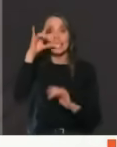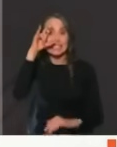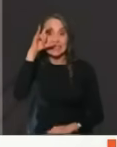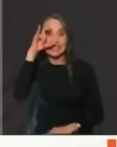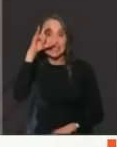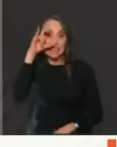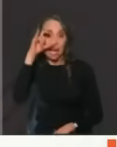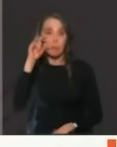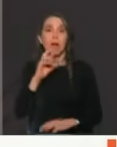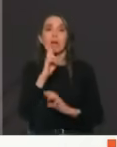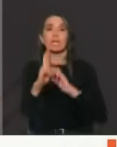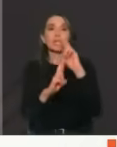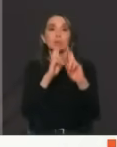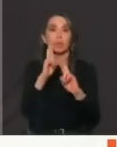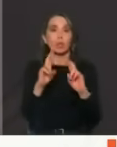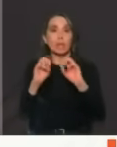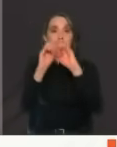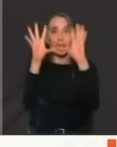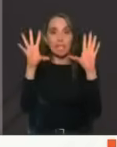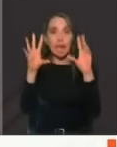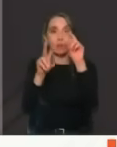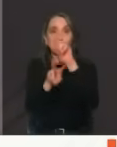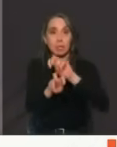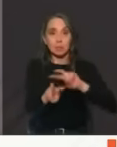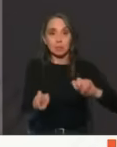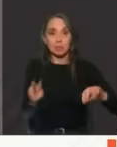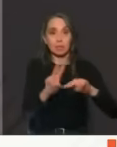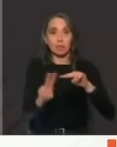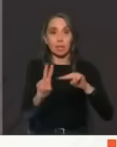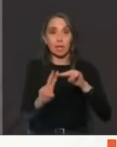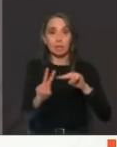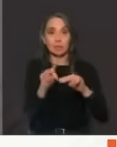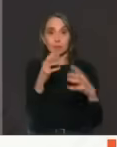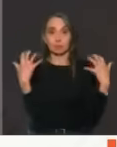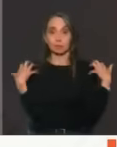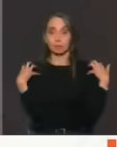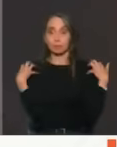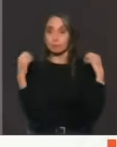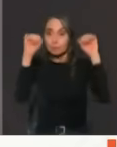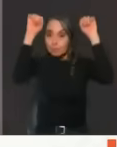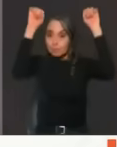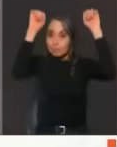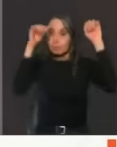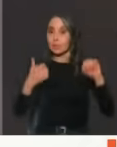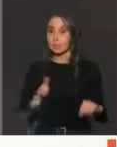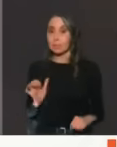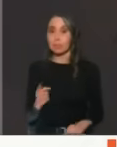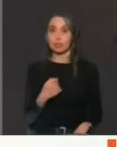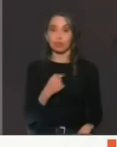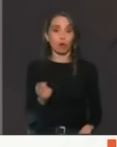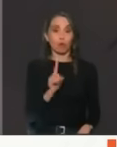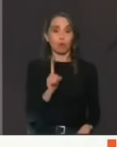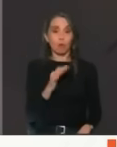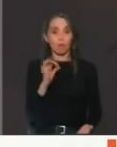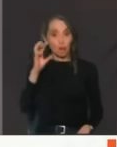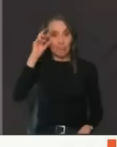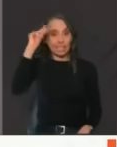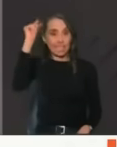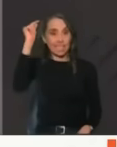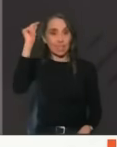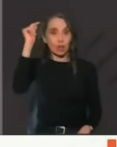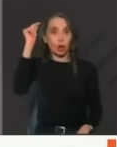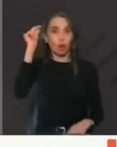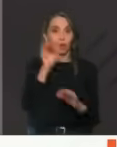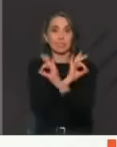sus descargos. Está claro en la investigación que se está llevando a cargo de la Fiscalía y de la PDI de que yo no fui el creador de ningún tipo